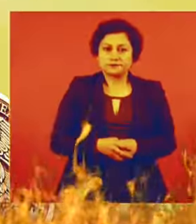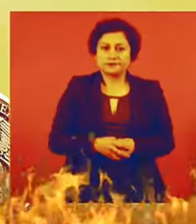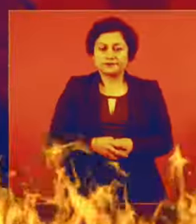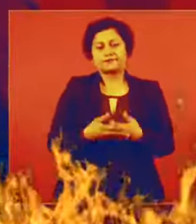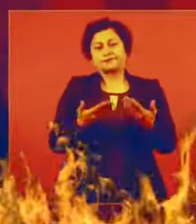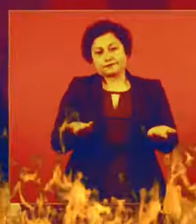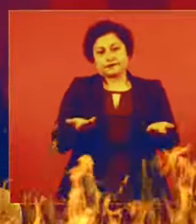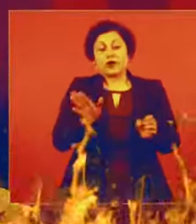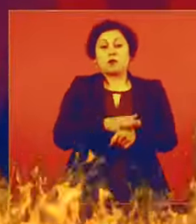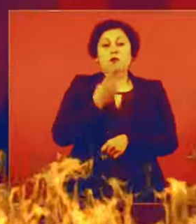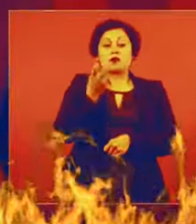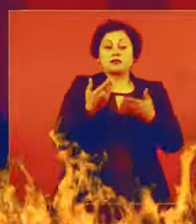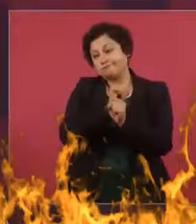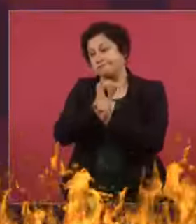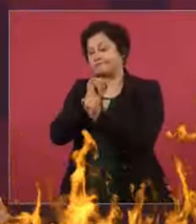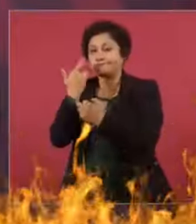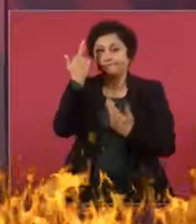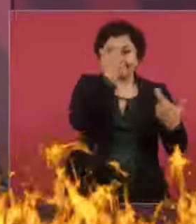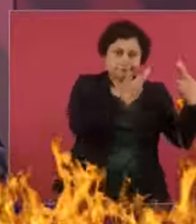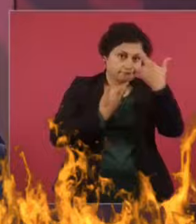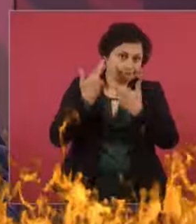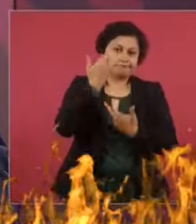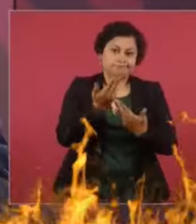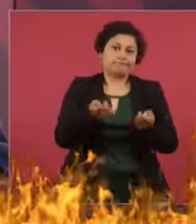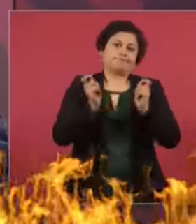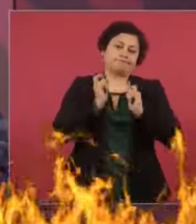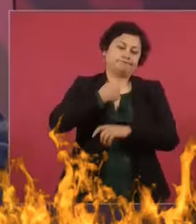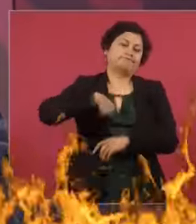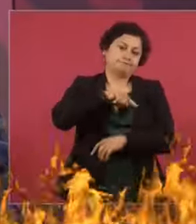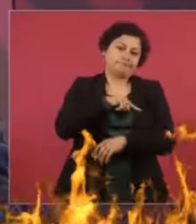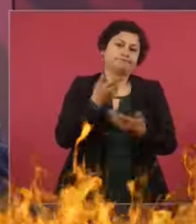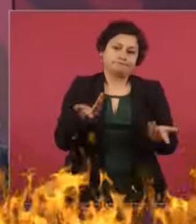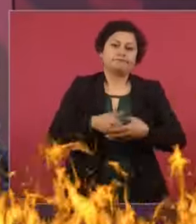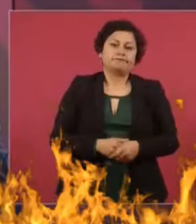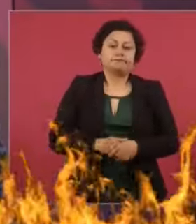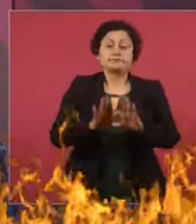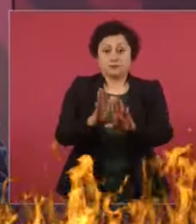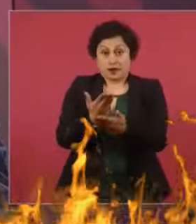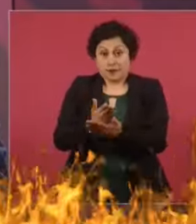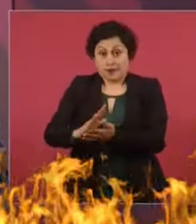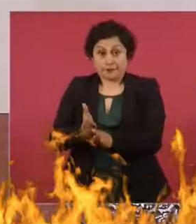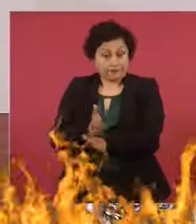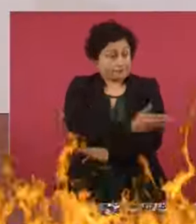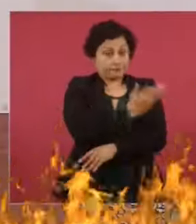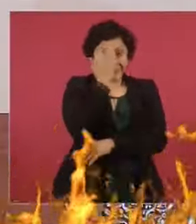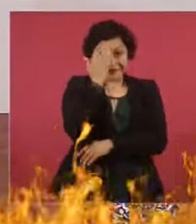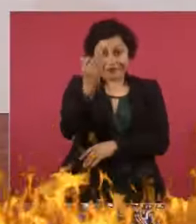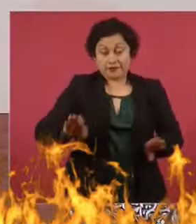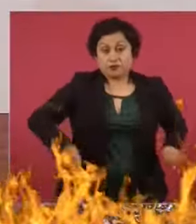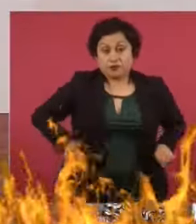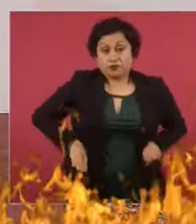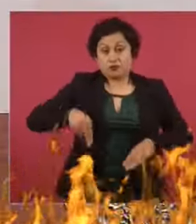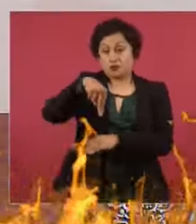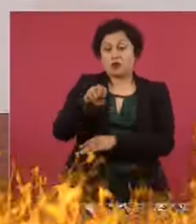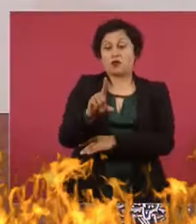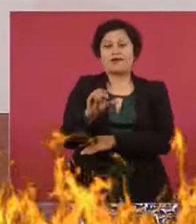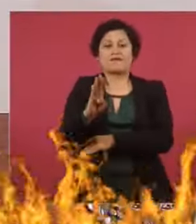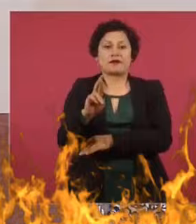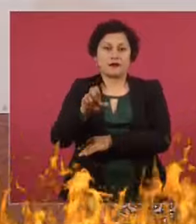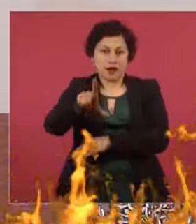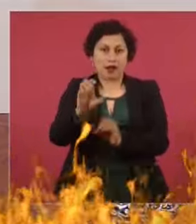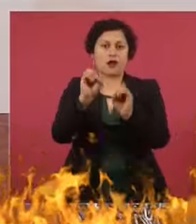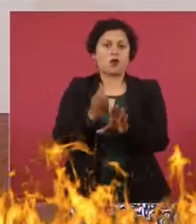Entonces ahora estamos haciendo tod una revisión y el neoliberalismo o neoporfirismo o la política de pillaje que impusieron